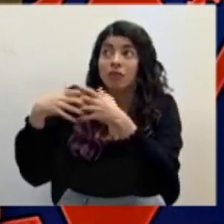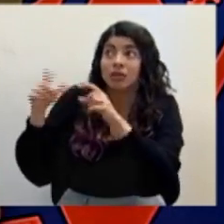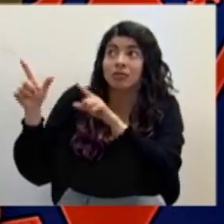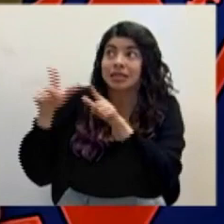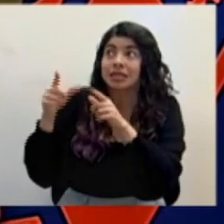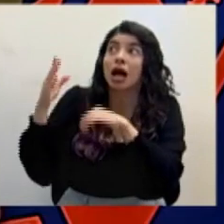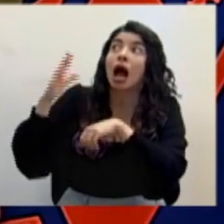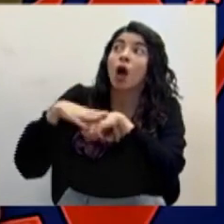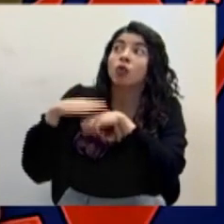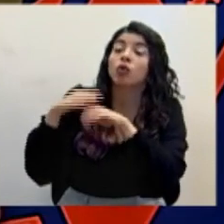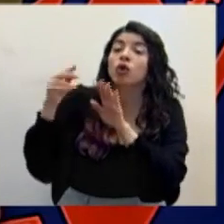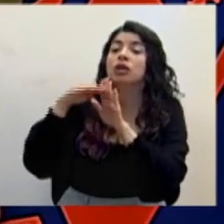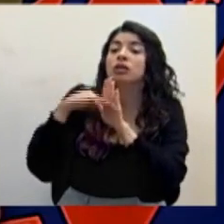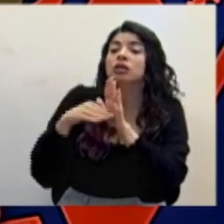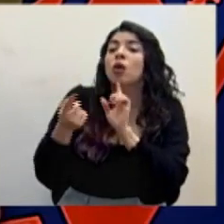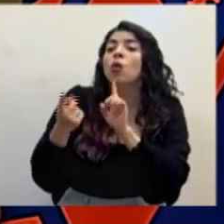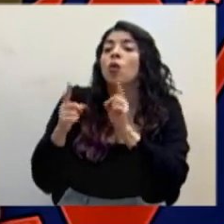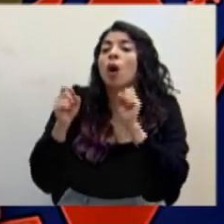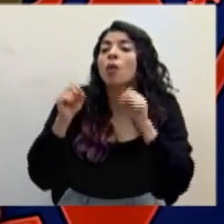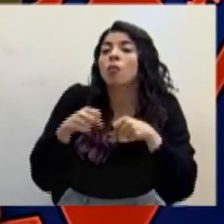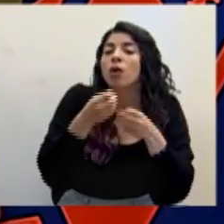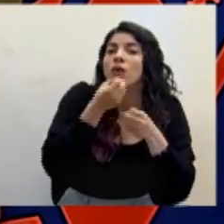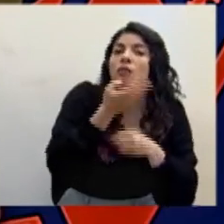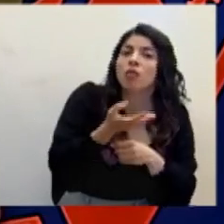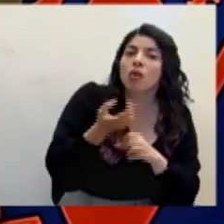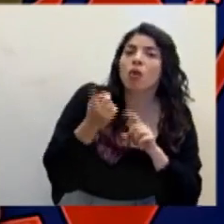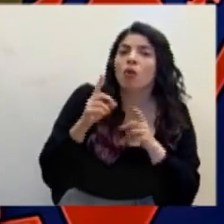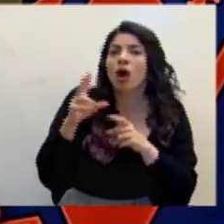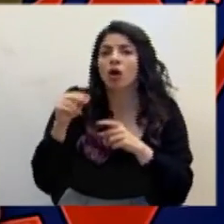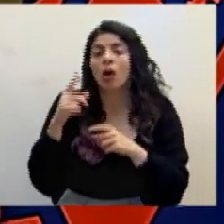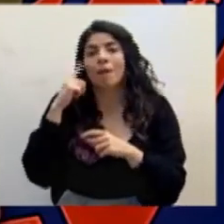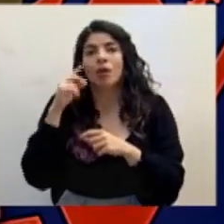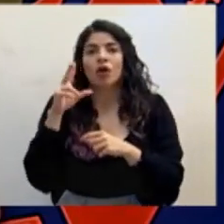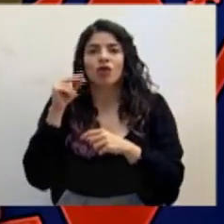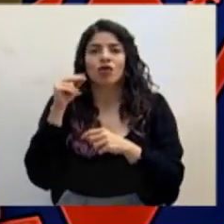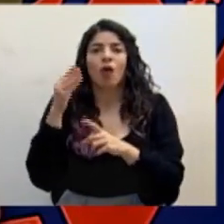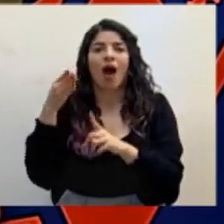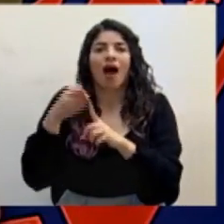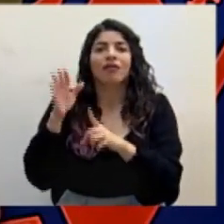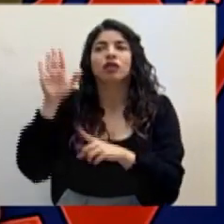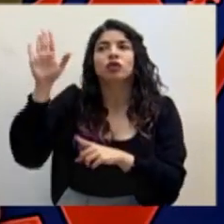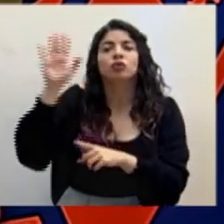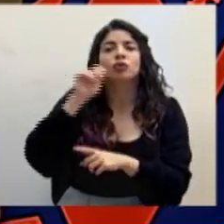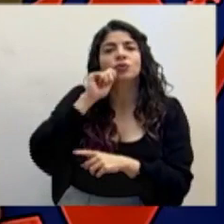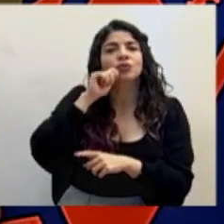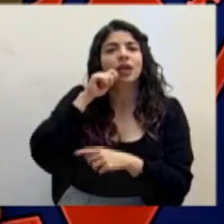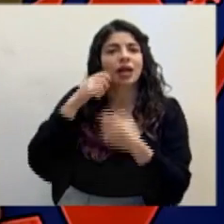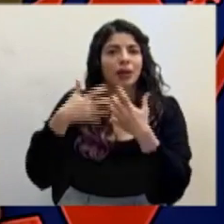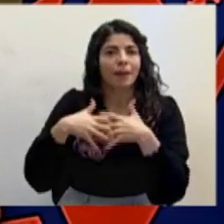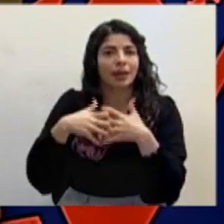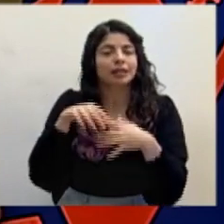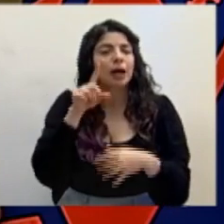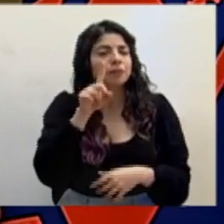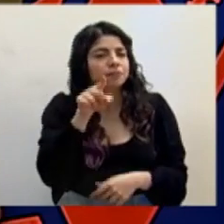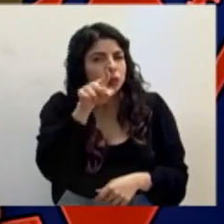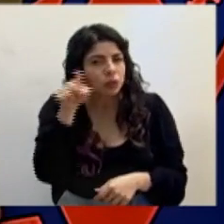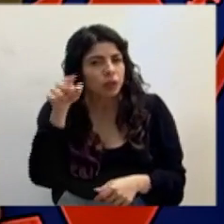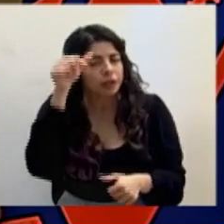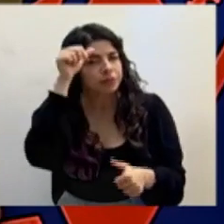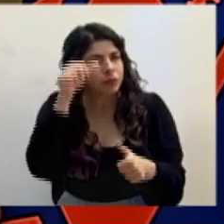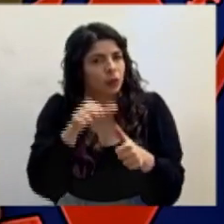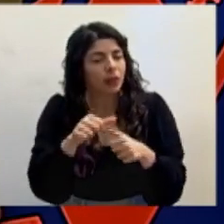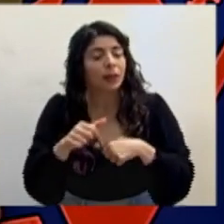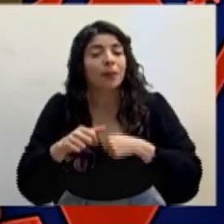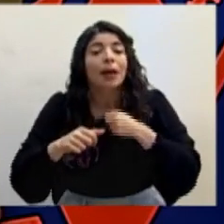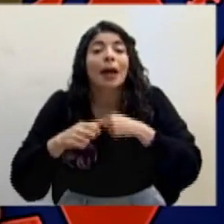ciertos aspectos del contrato que no afecten el secreto industrial. Debemos recordar que